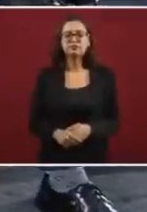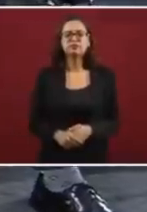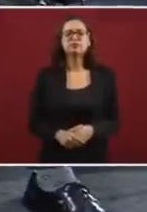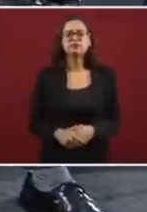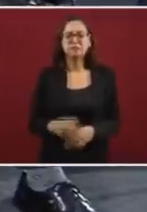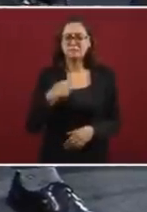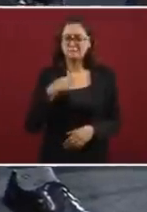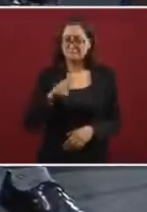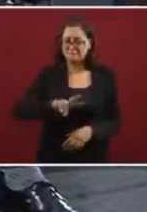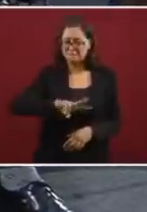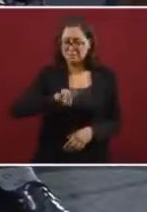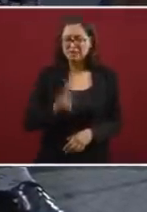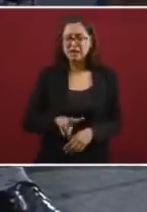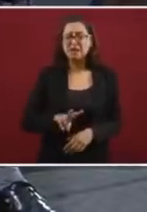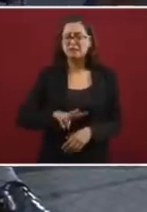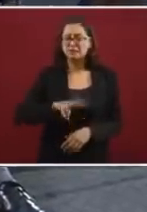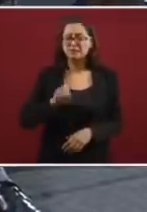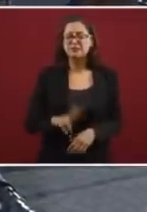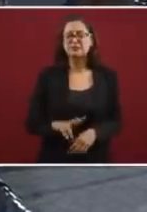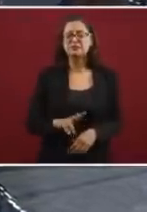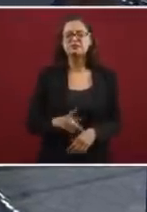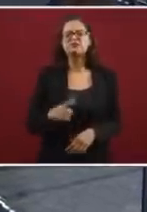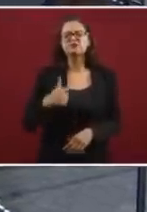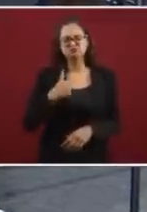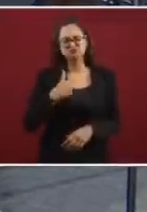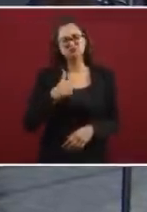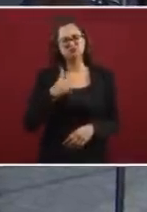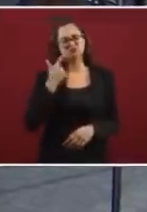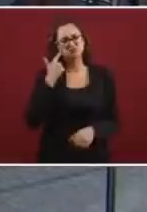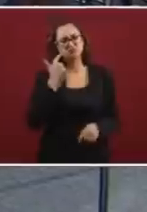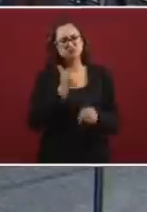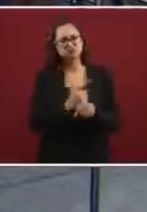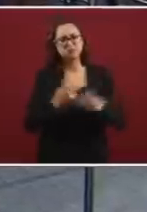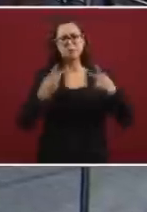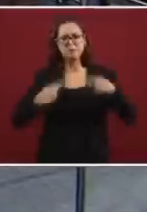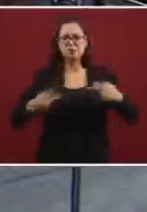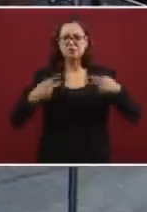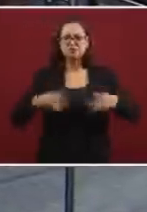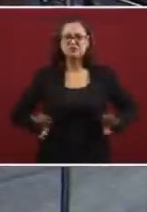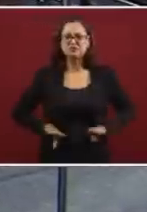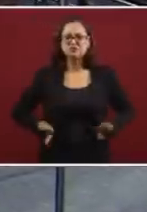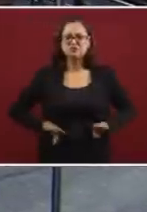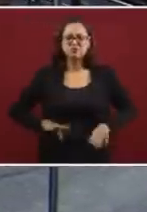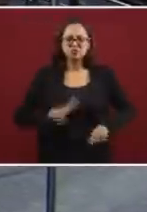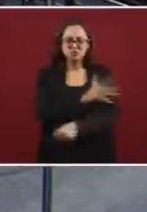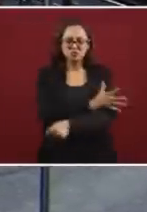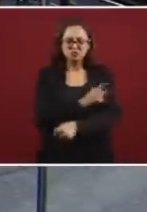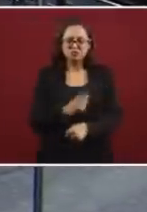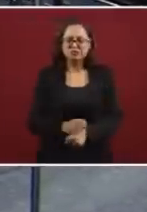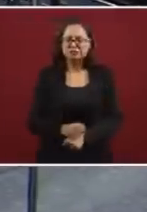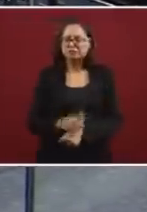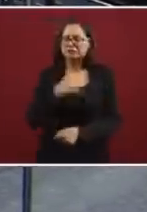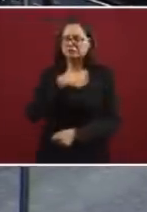honesta qué me ha dicho me equivoqué